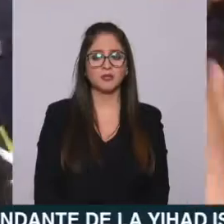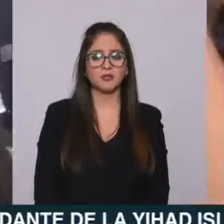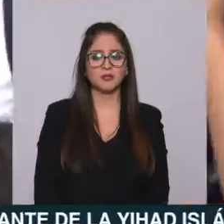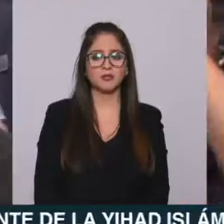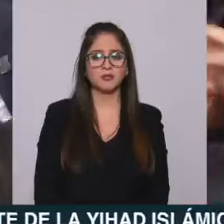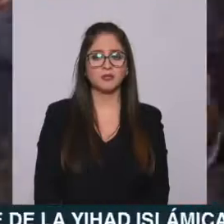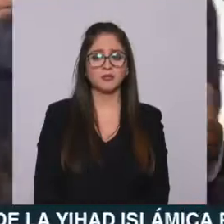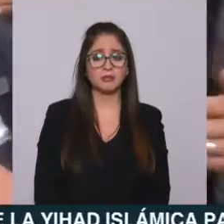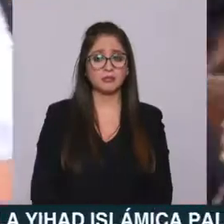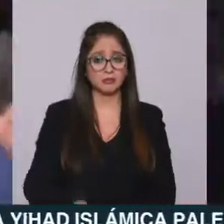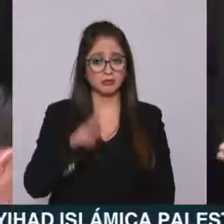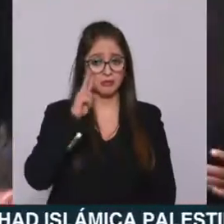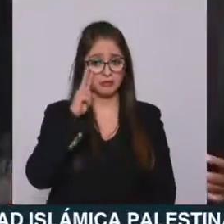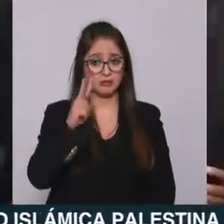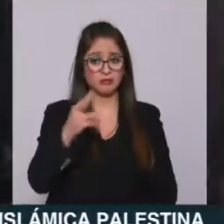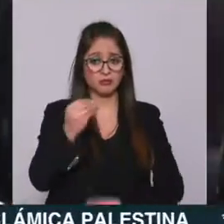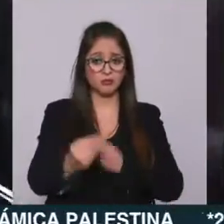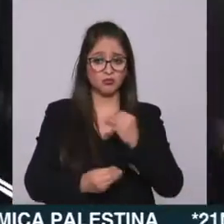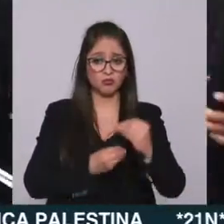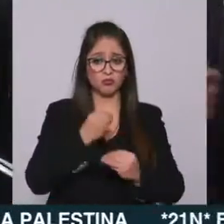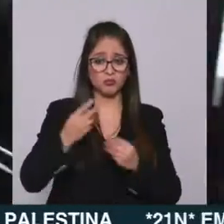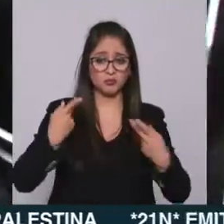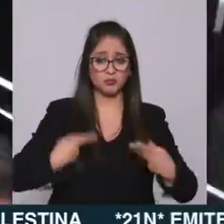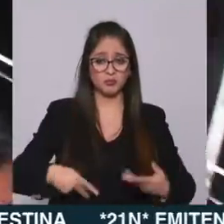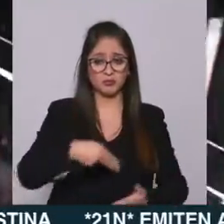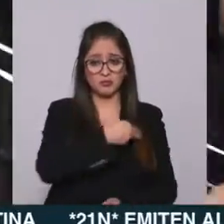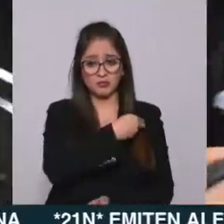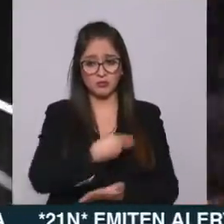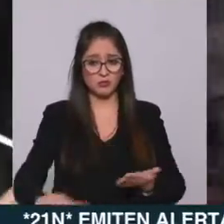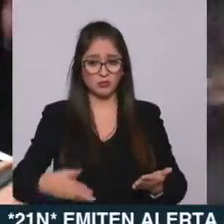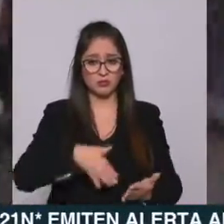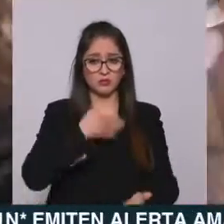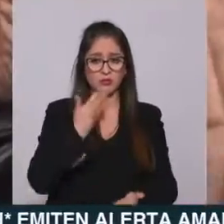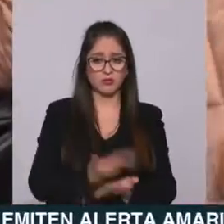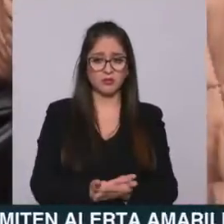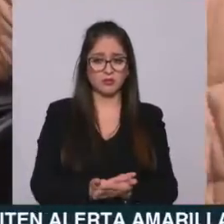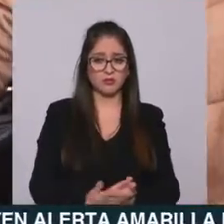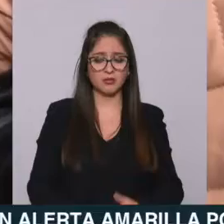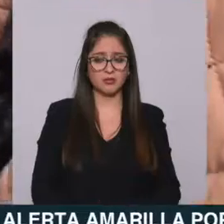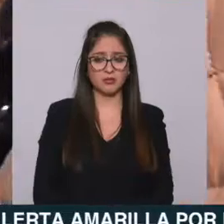Incluso hubo quien por la trifulca se desmayó y cayó al suelo.